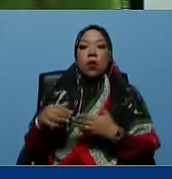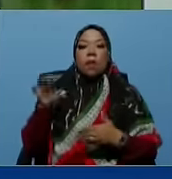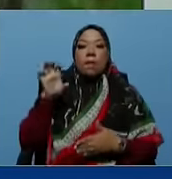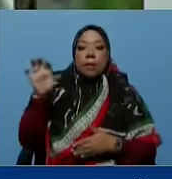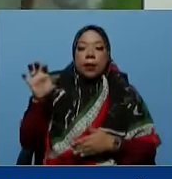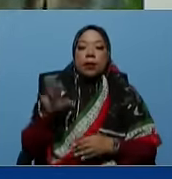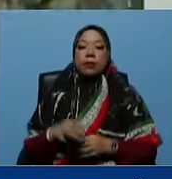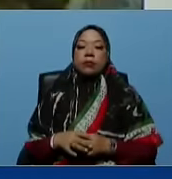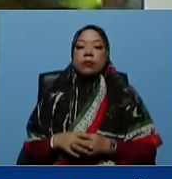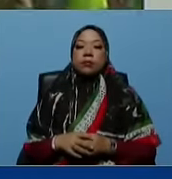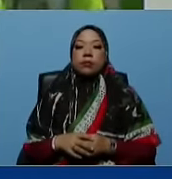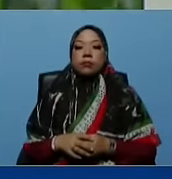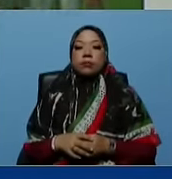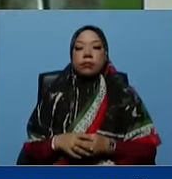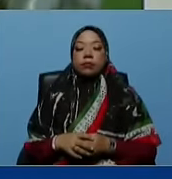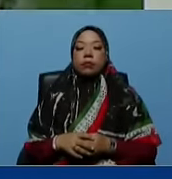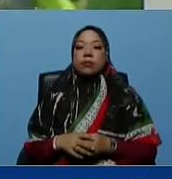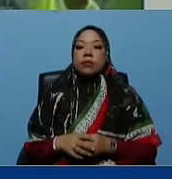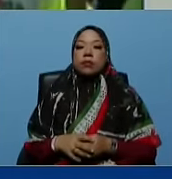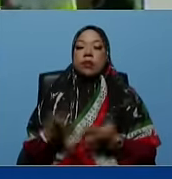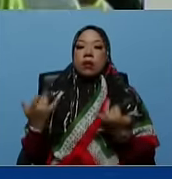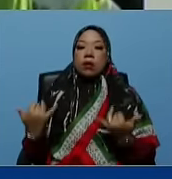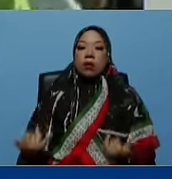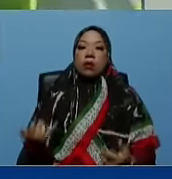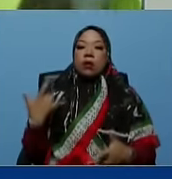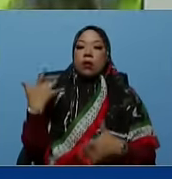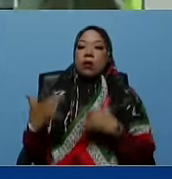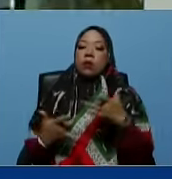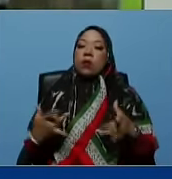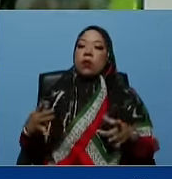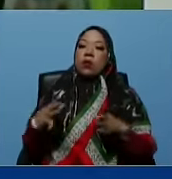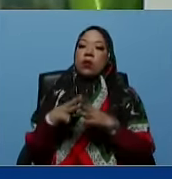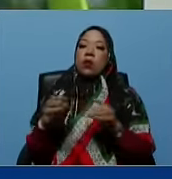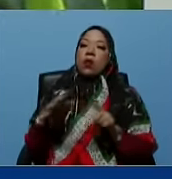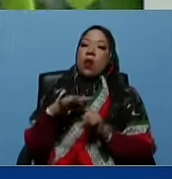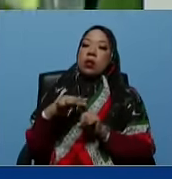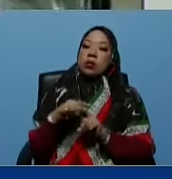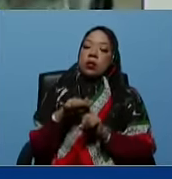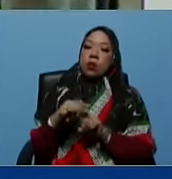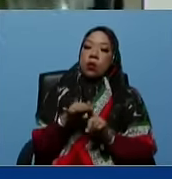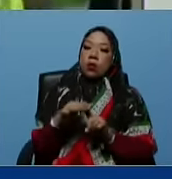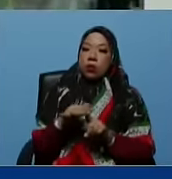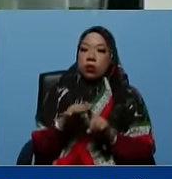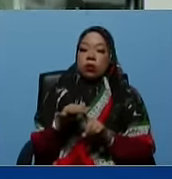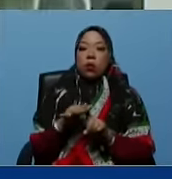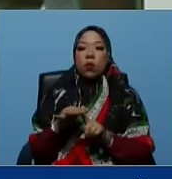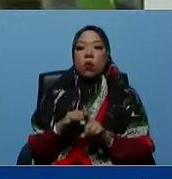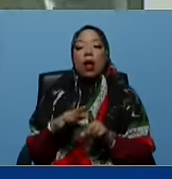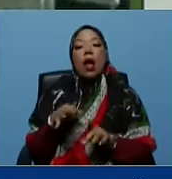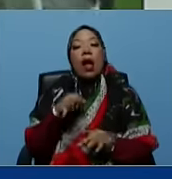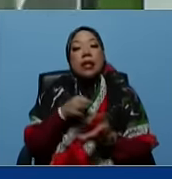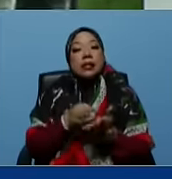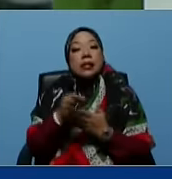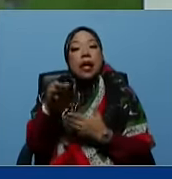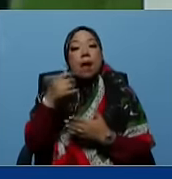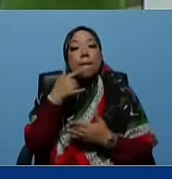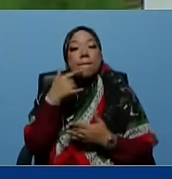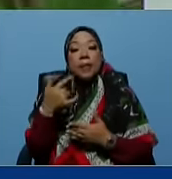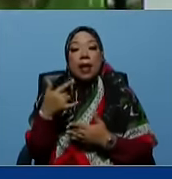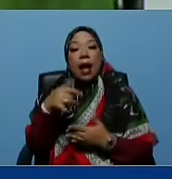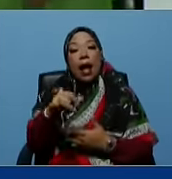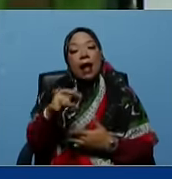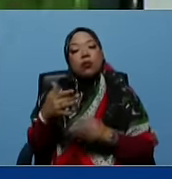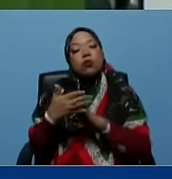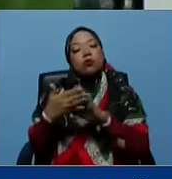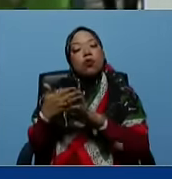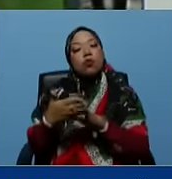Y perseverar en todas las circunstancias porque siempre se consiguen los caminos